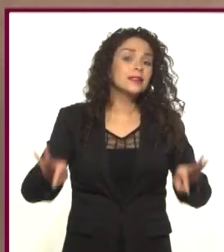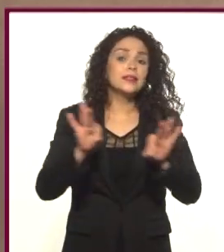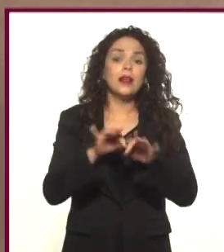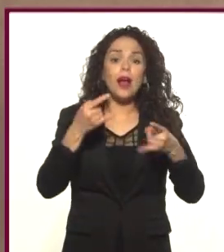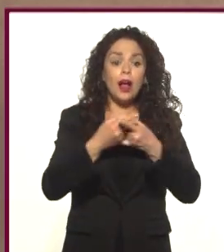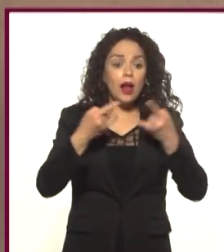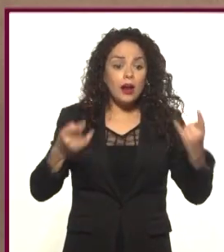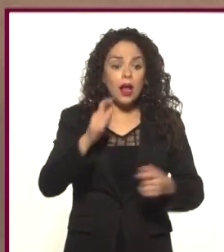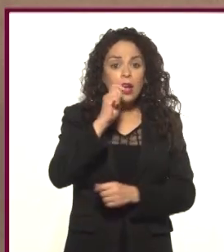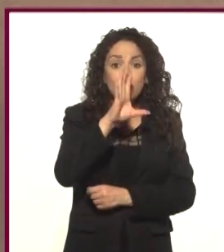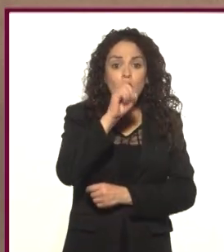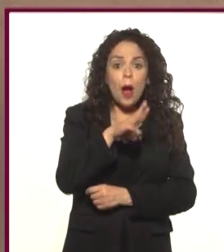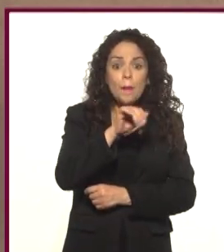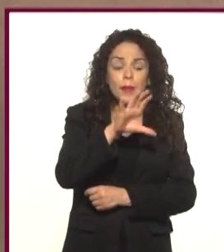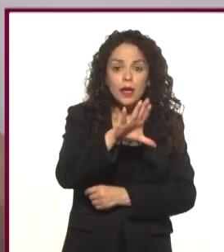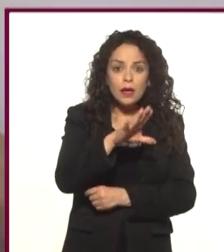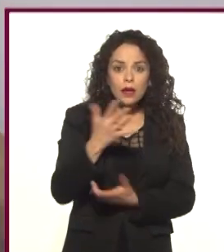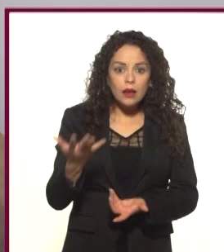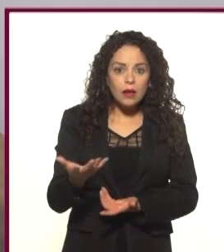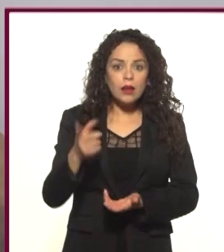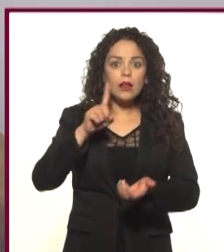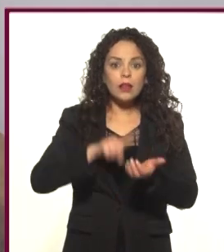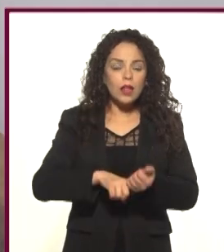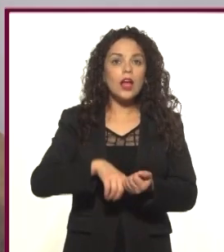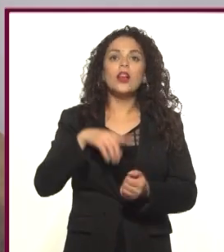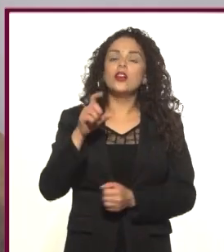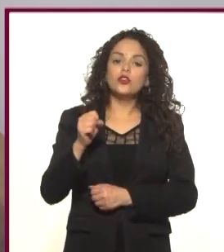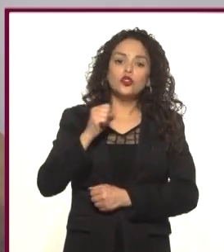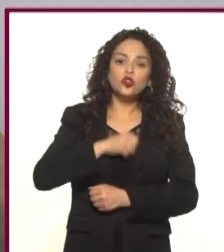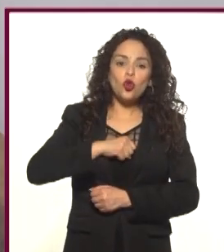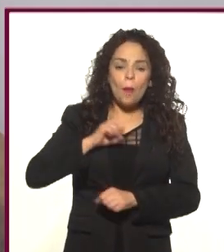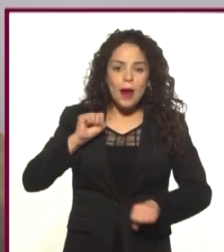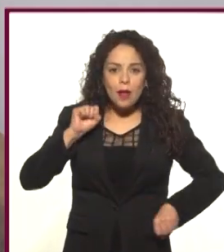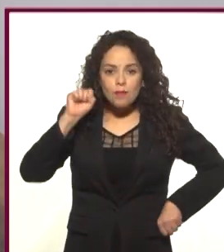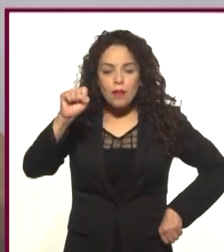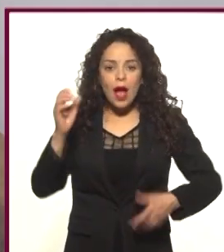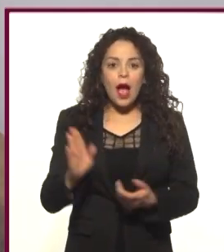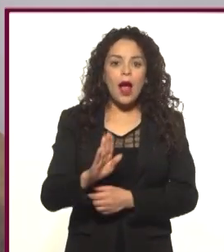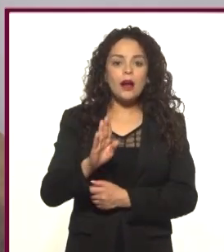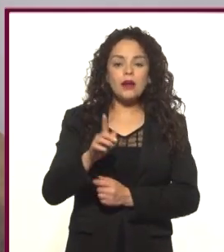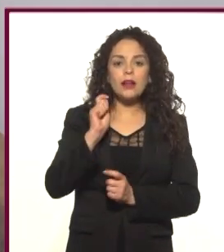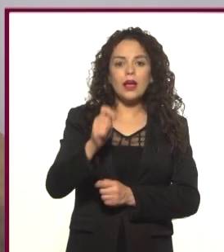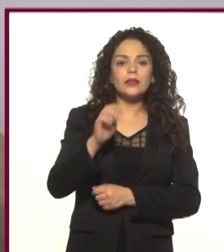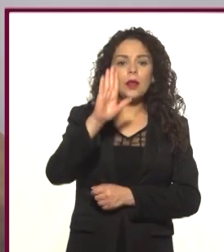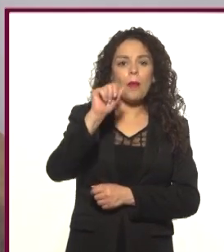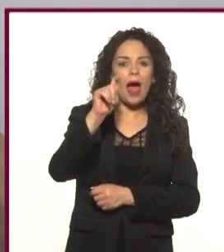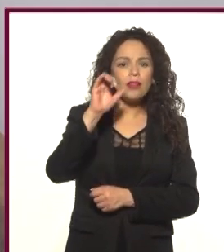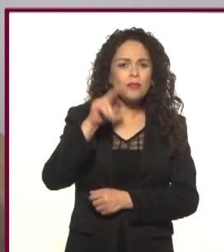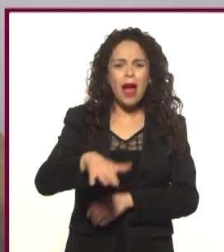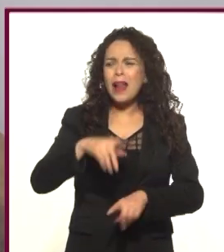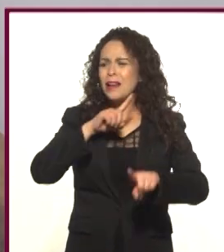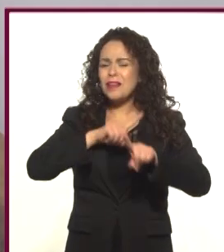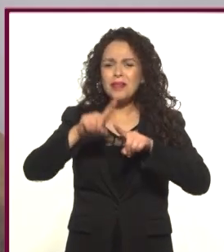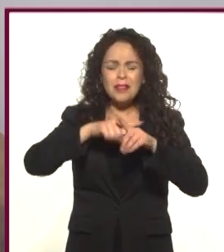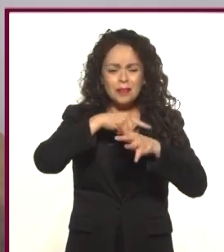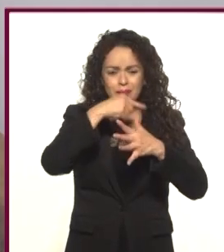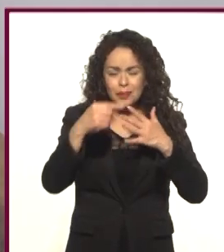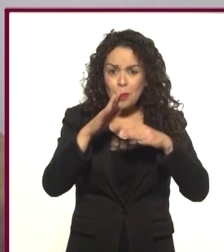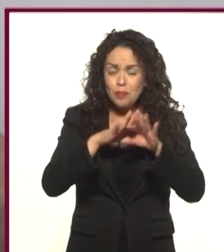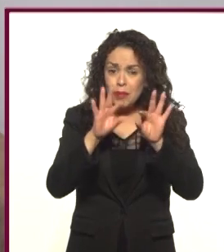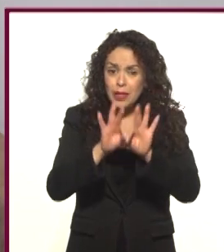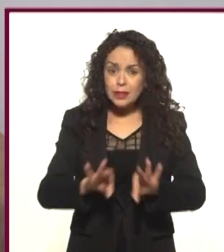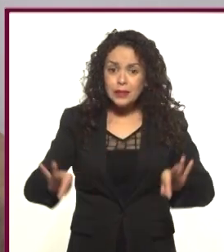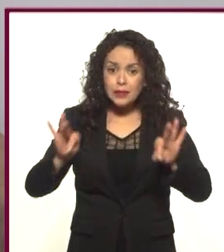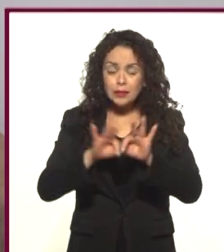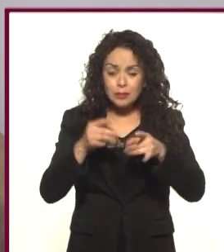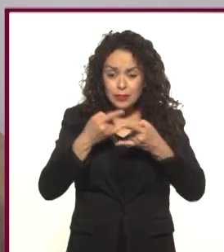más importantes en la historia del cómic. Él, Superman, Batman, los Cuatro Fantásticos han sido de los personajes